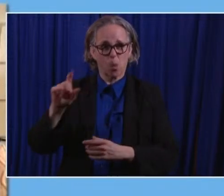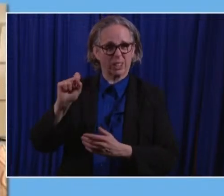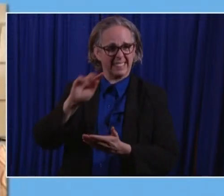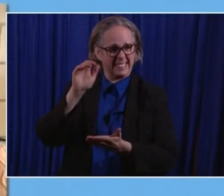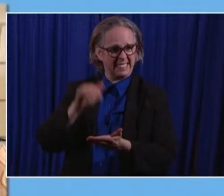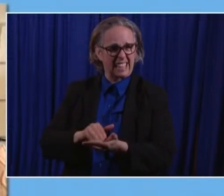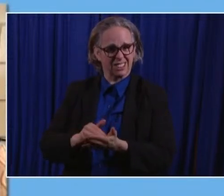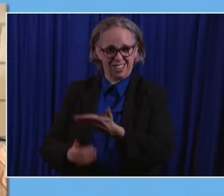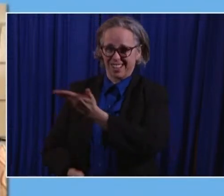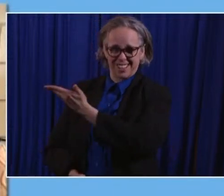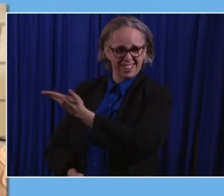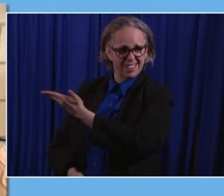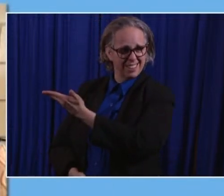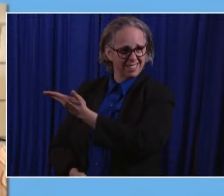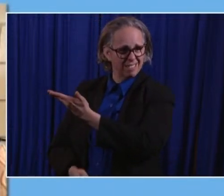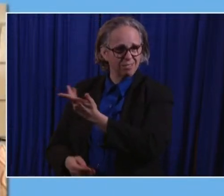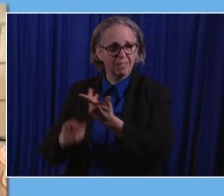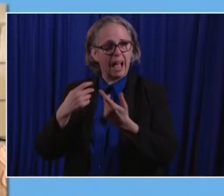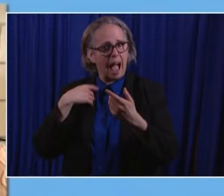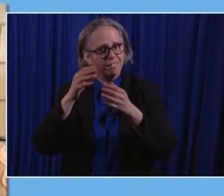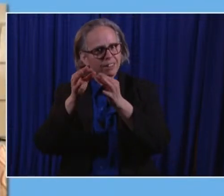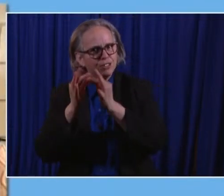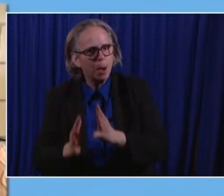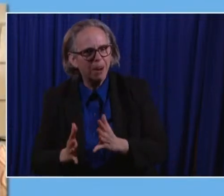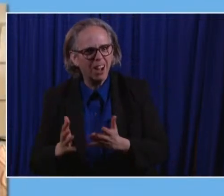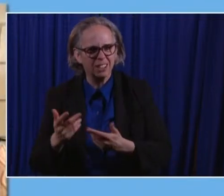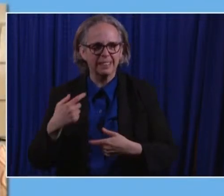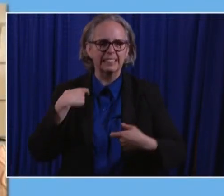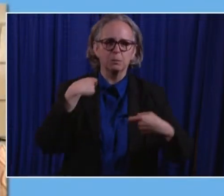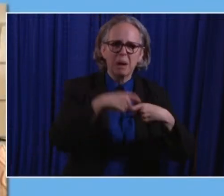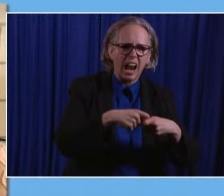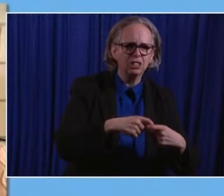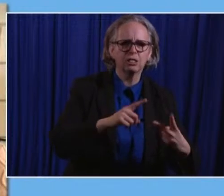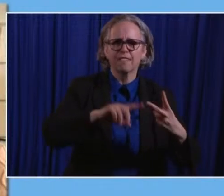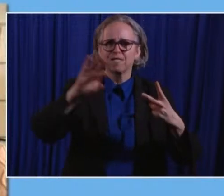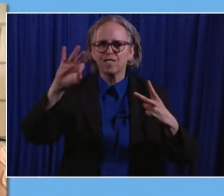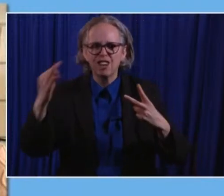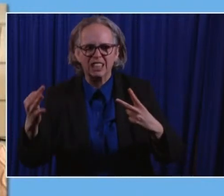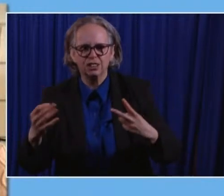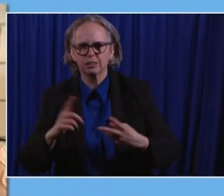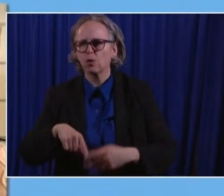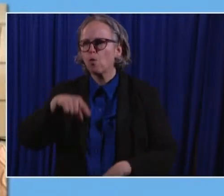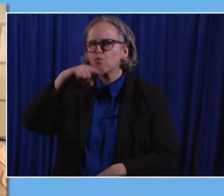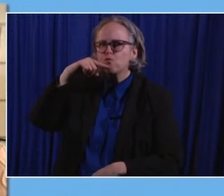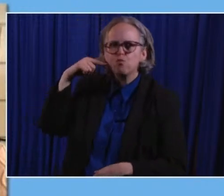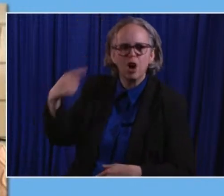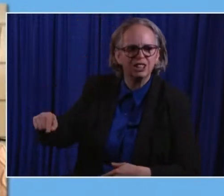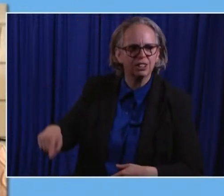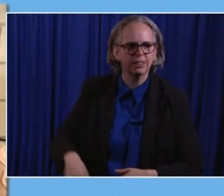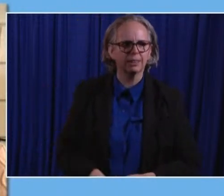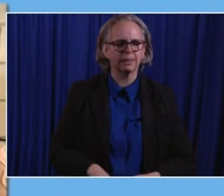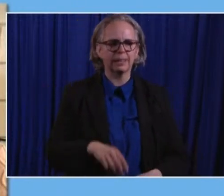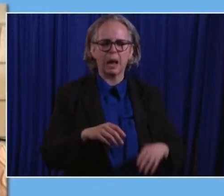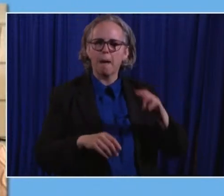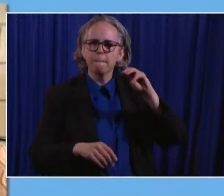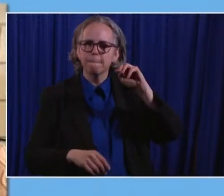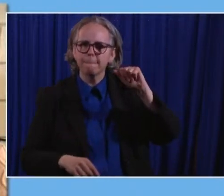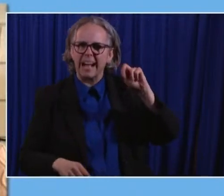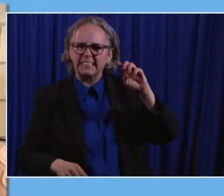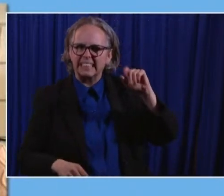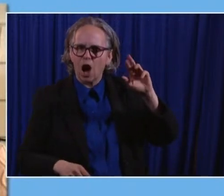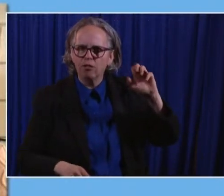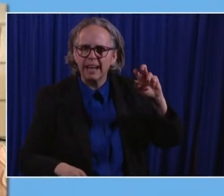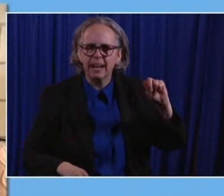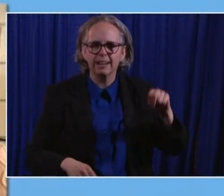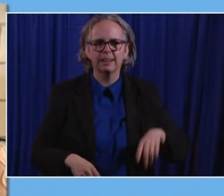Spanish, French, Russian, Mandarin, Arabic, and American Sign Language. And Fran and I had the